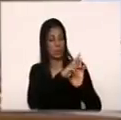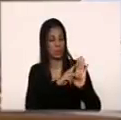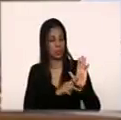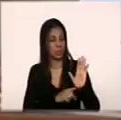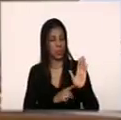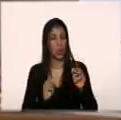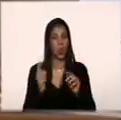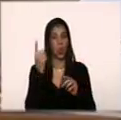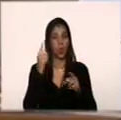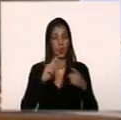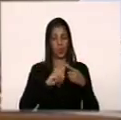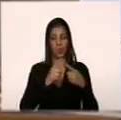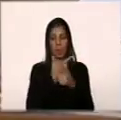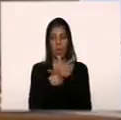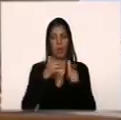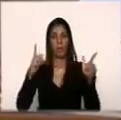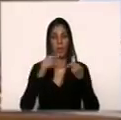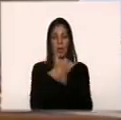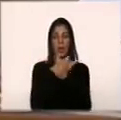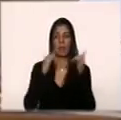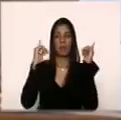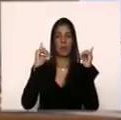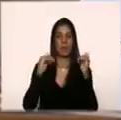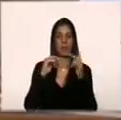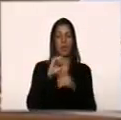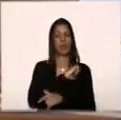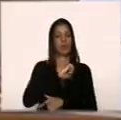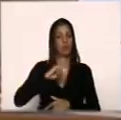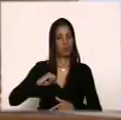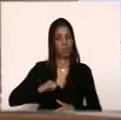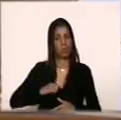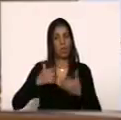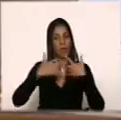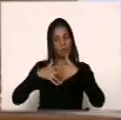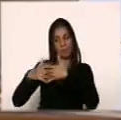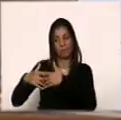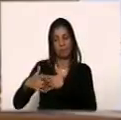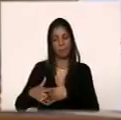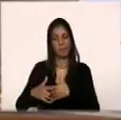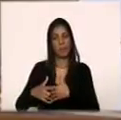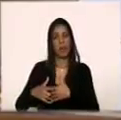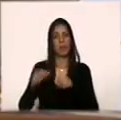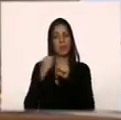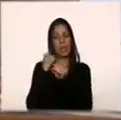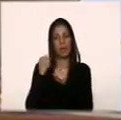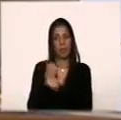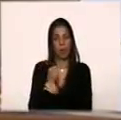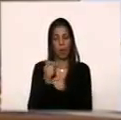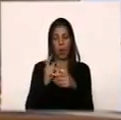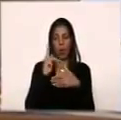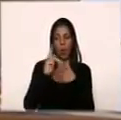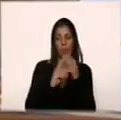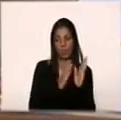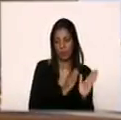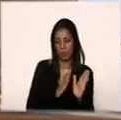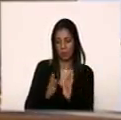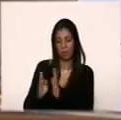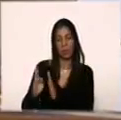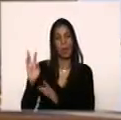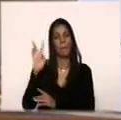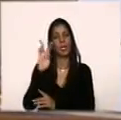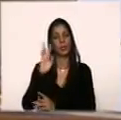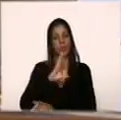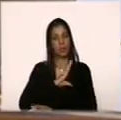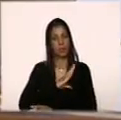La libertad, la independencia y la soberanía de la producción de la clase obrera organizada de la República Bolivariana de